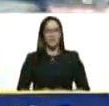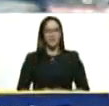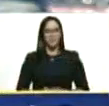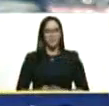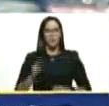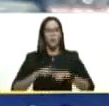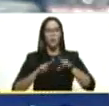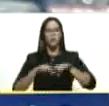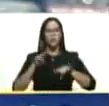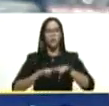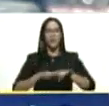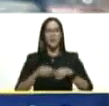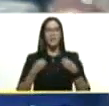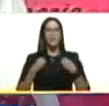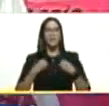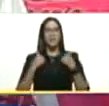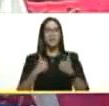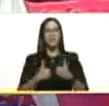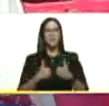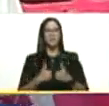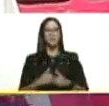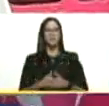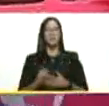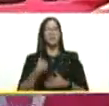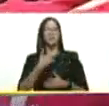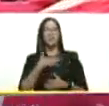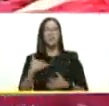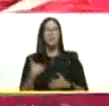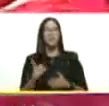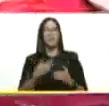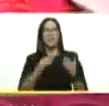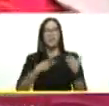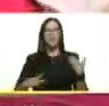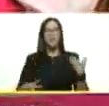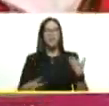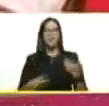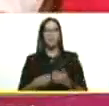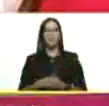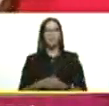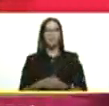Construir el vivir viviendo. Yo quisiera que la vicepresidenta ejecutiva,